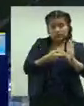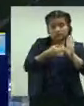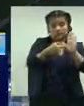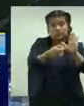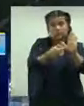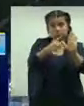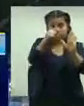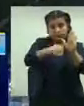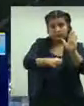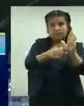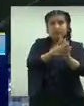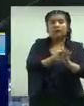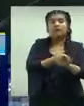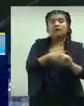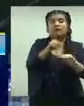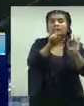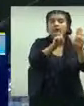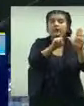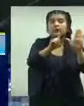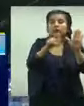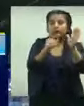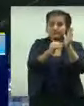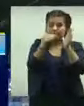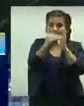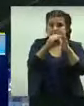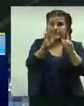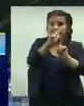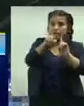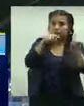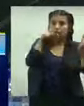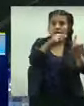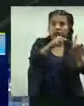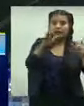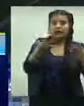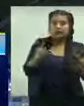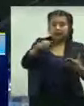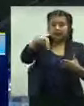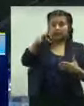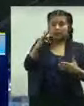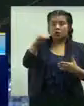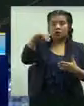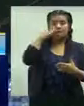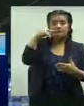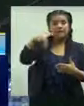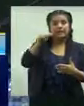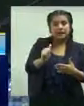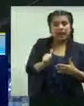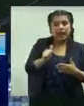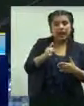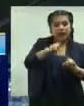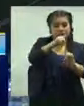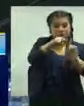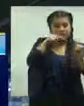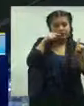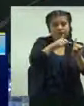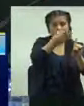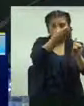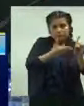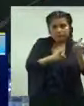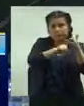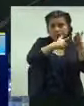conocer, les he de decir que 600 millones van enfocados en lo que es la nómina. Nosotros dentro de la nómina que